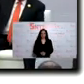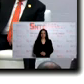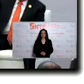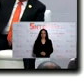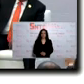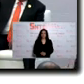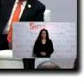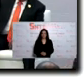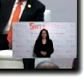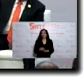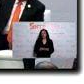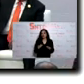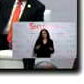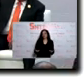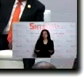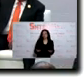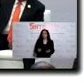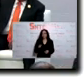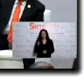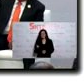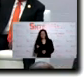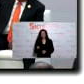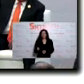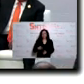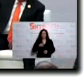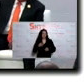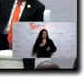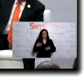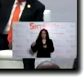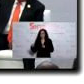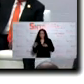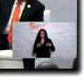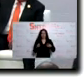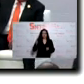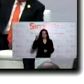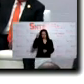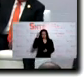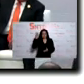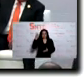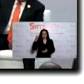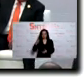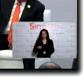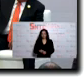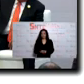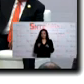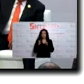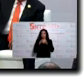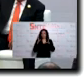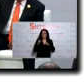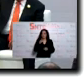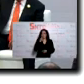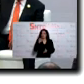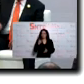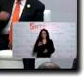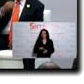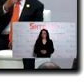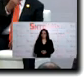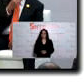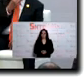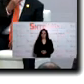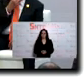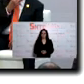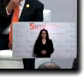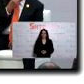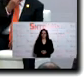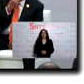Entonces, estas son como reacciones automáticas que uno tiene. Hay un señor Paul MacLean que